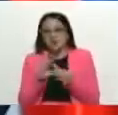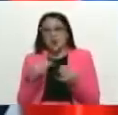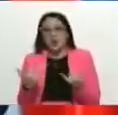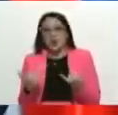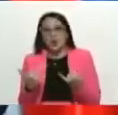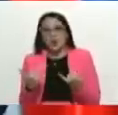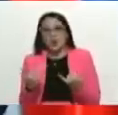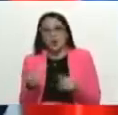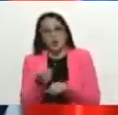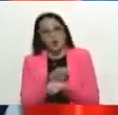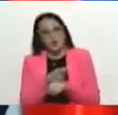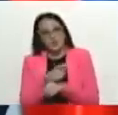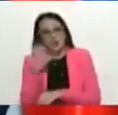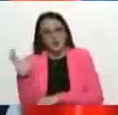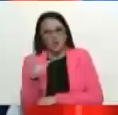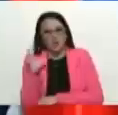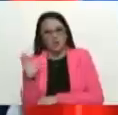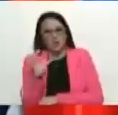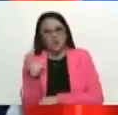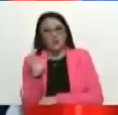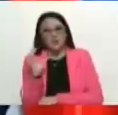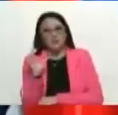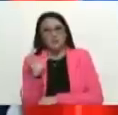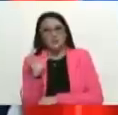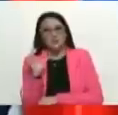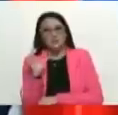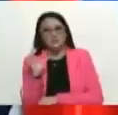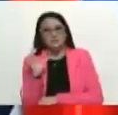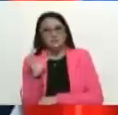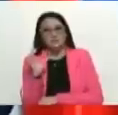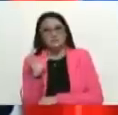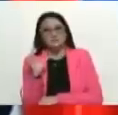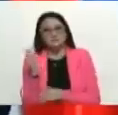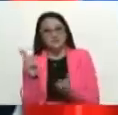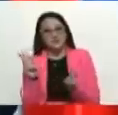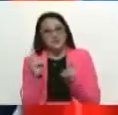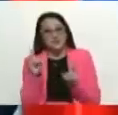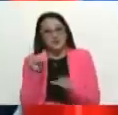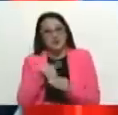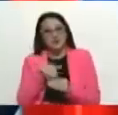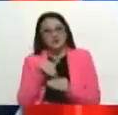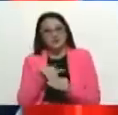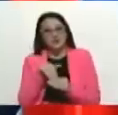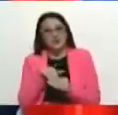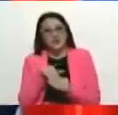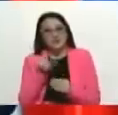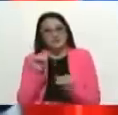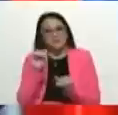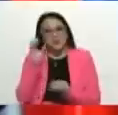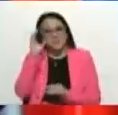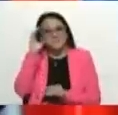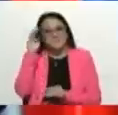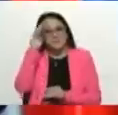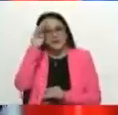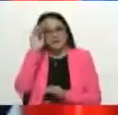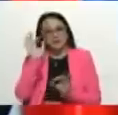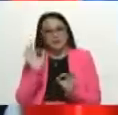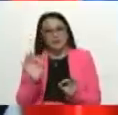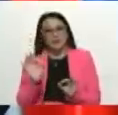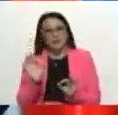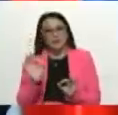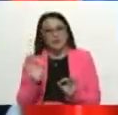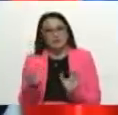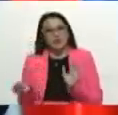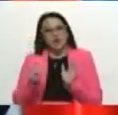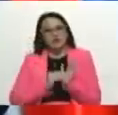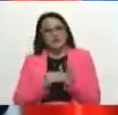con el gobierno colombiano, a raíz de la victoria electoral de Gustavo Petro, podamos